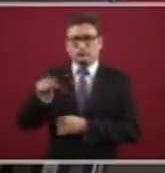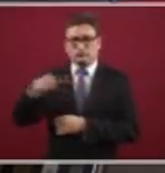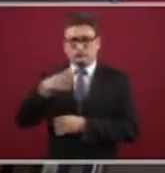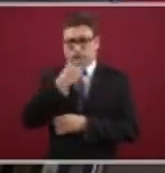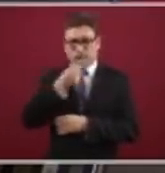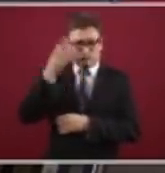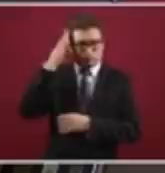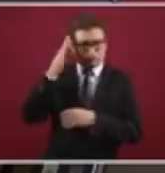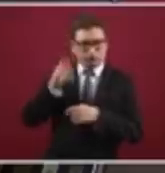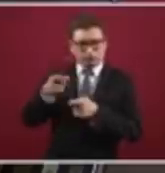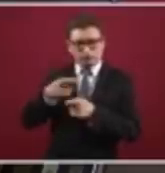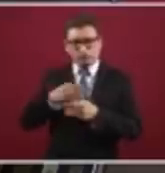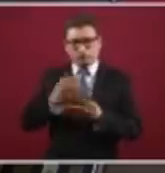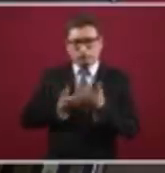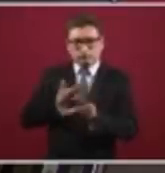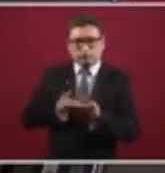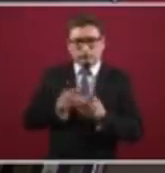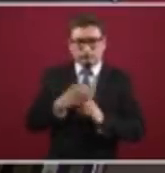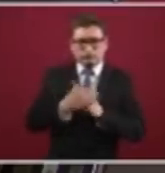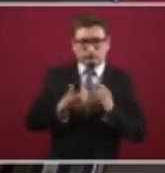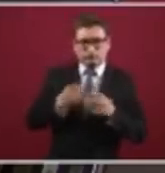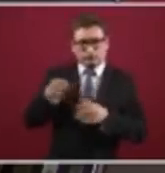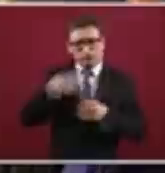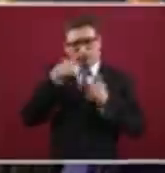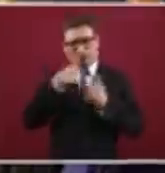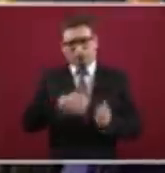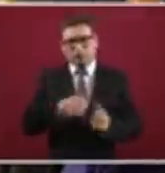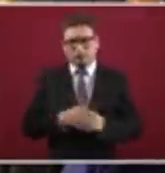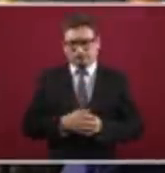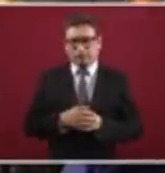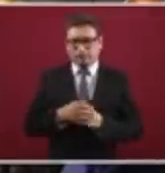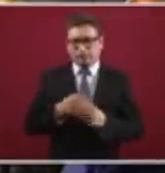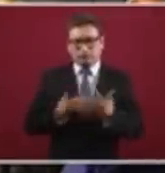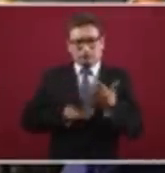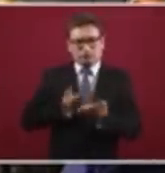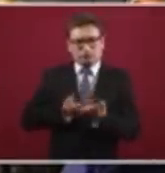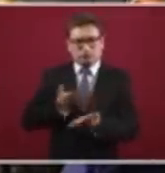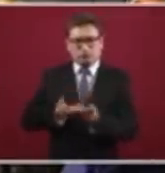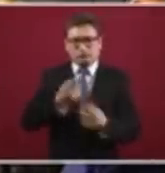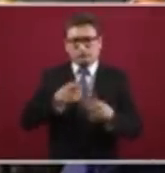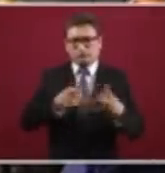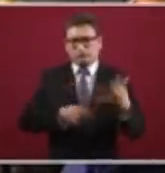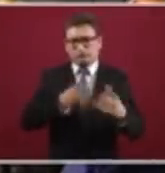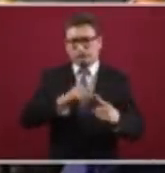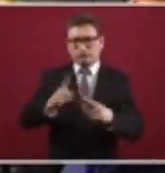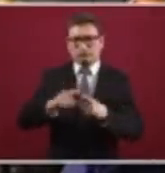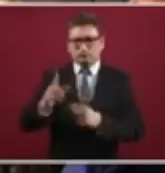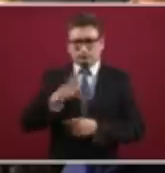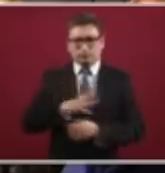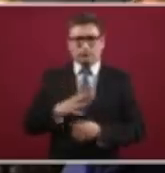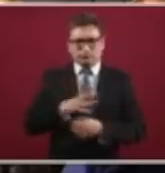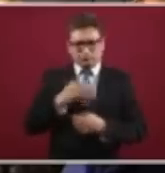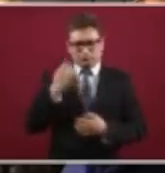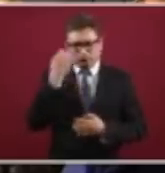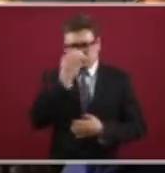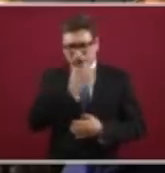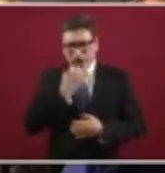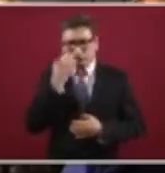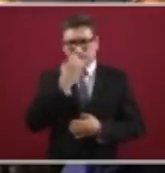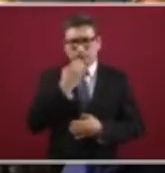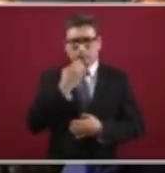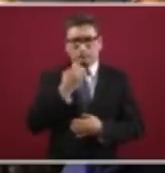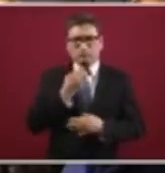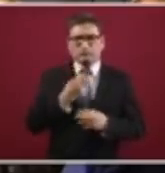formular les debo señalar que hubo distintas propuestas y estudios que van evaluando se y fue